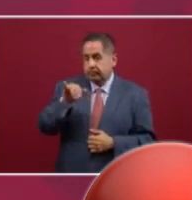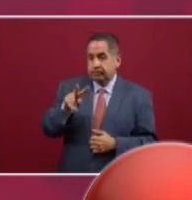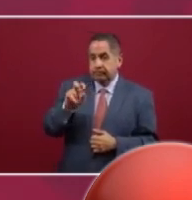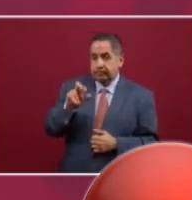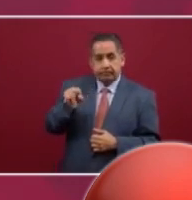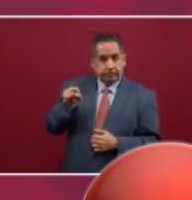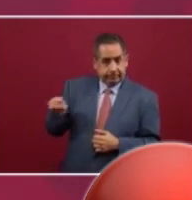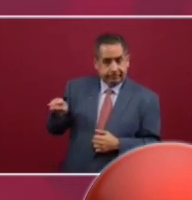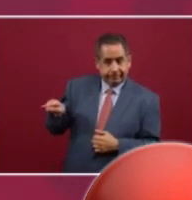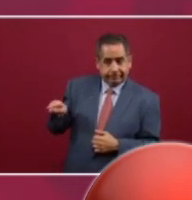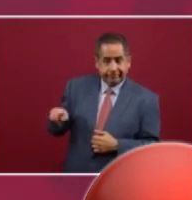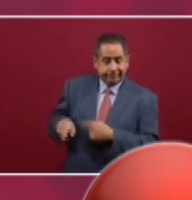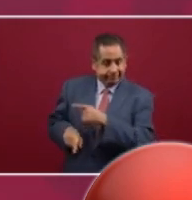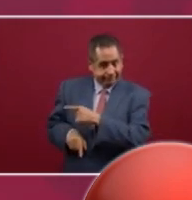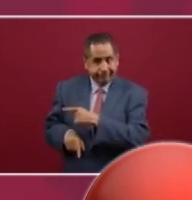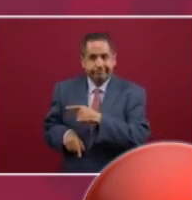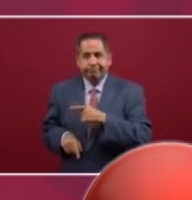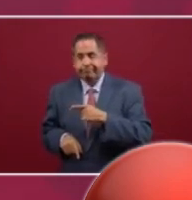estoy leyendo